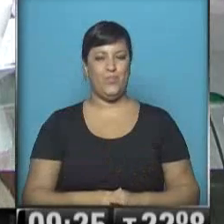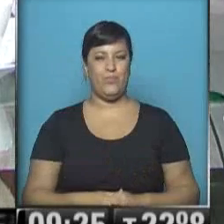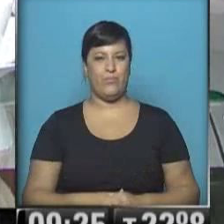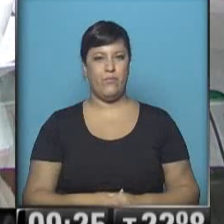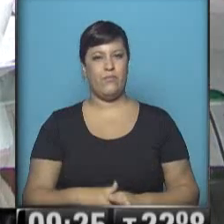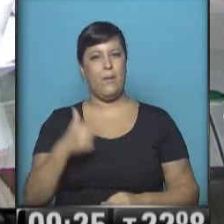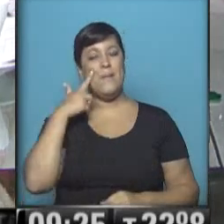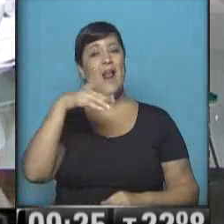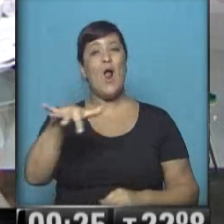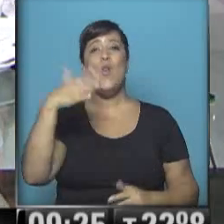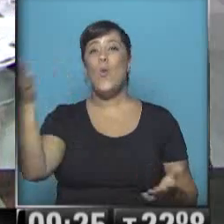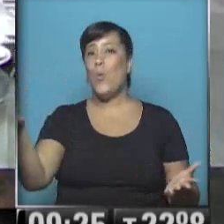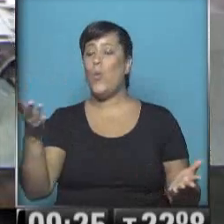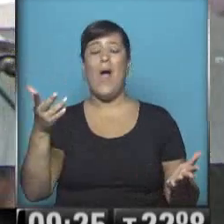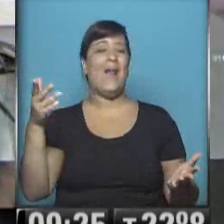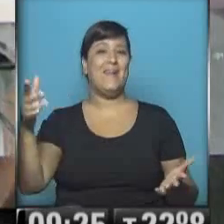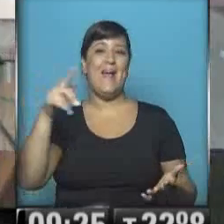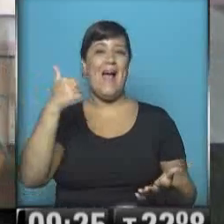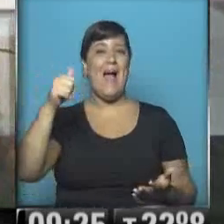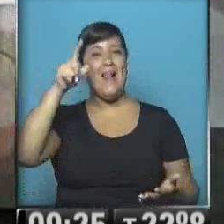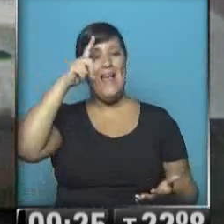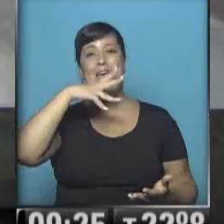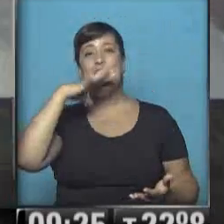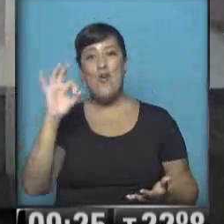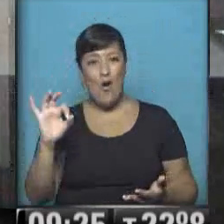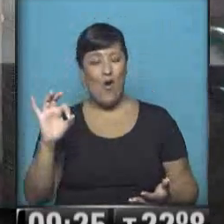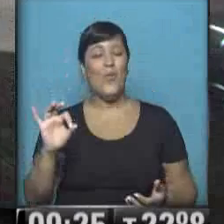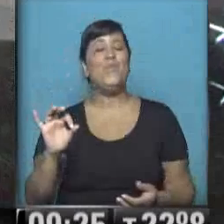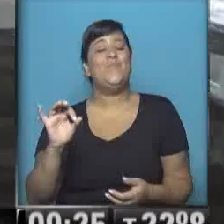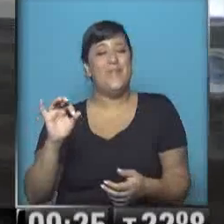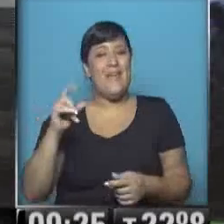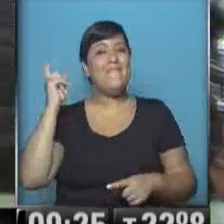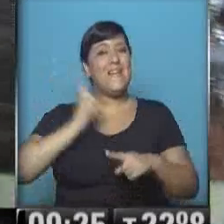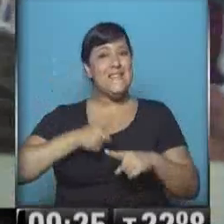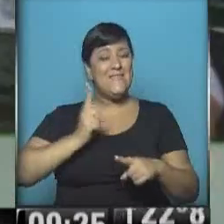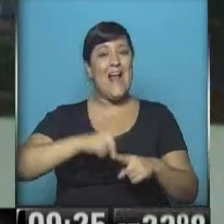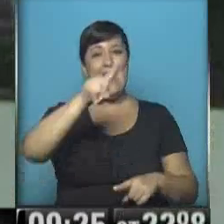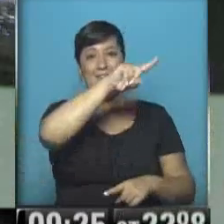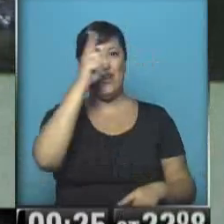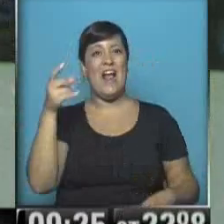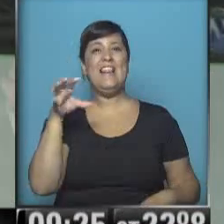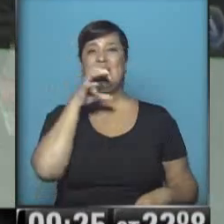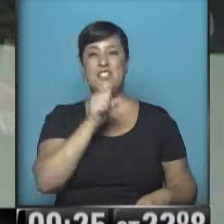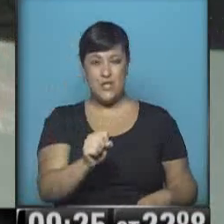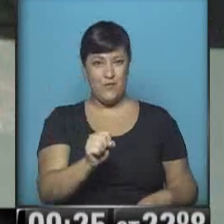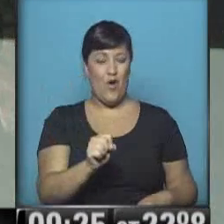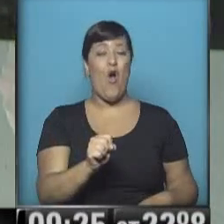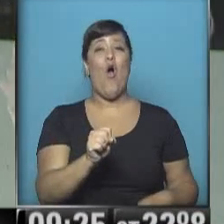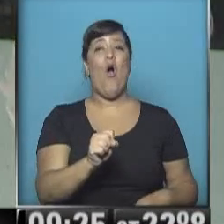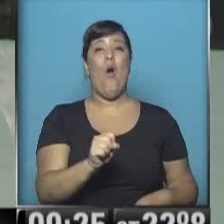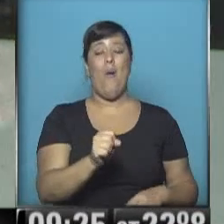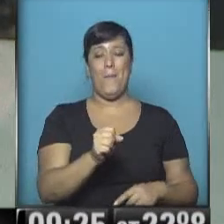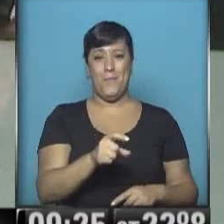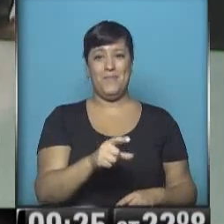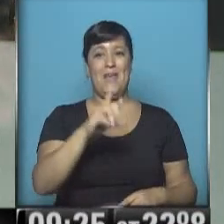Mirá qué lugar nos lleva Alejo, ¿eh? Lleva a cada lugar ese Alejo. Al Festival Nacional del Chivo. Claro, ya tenemos el diamante que termina mañana, pero Chivo y el Cordero.